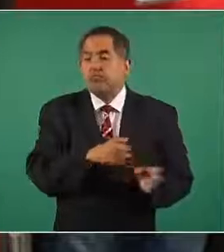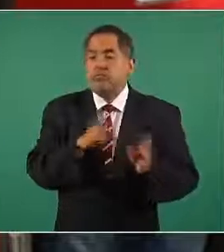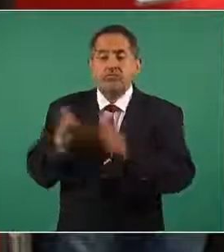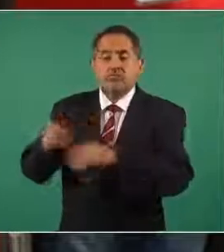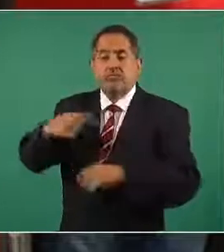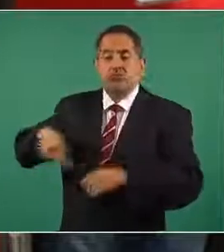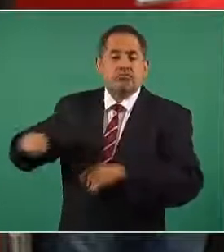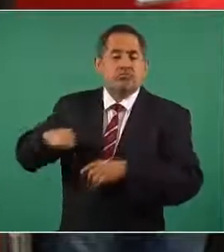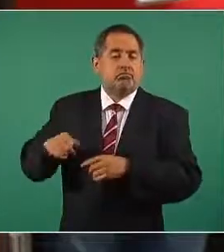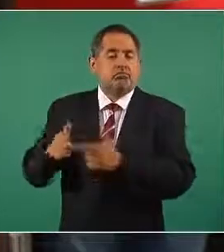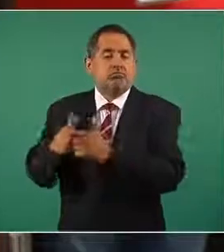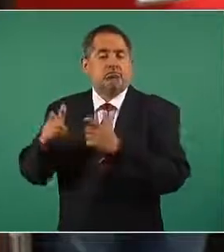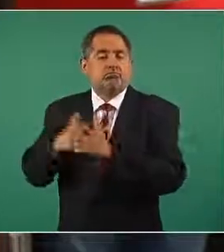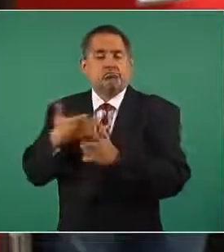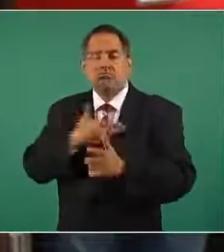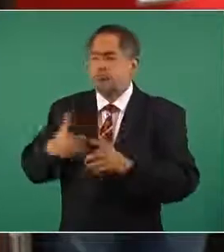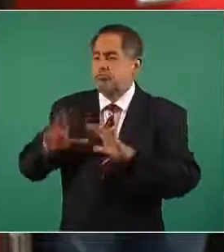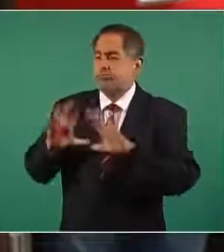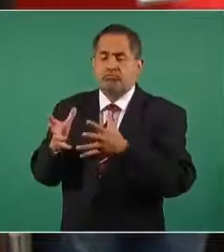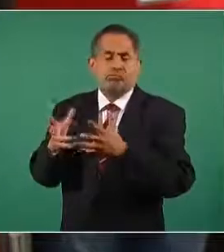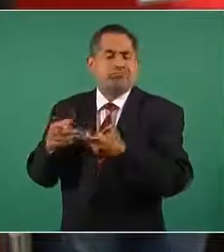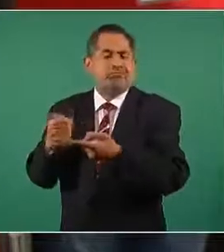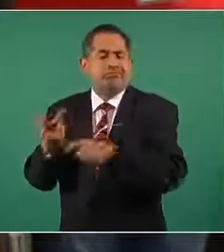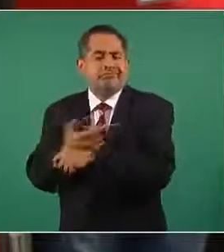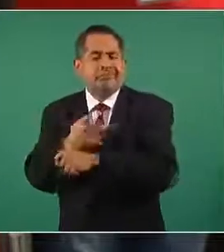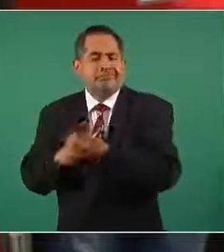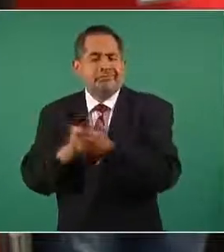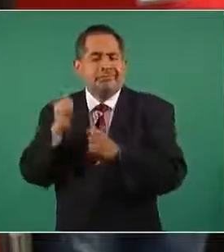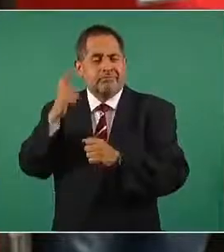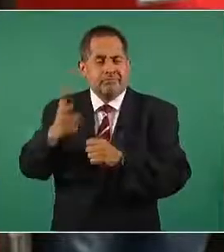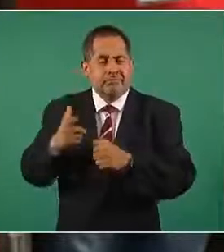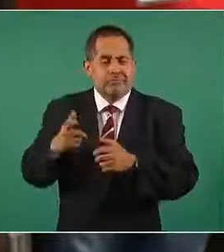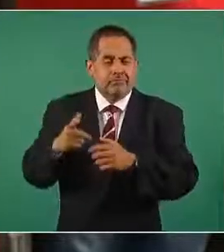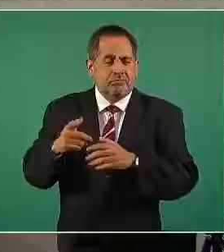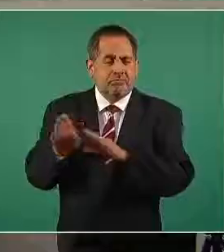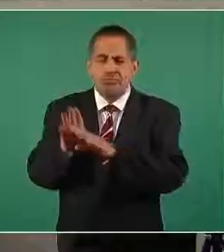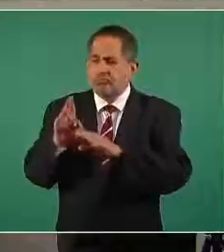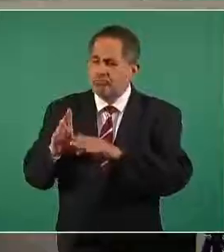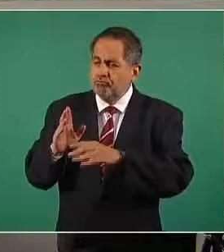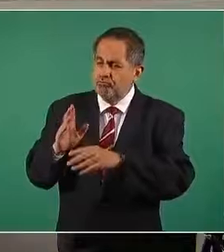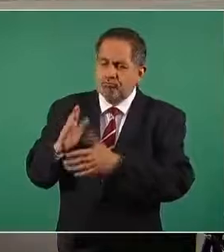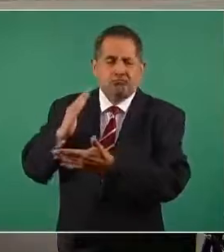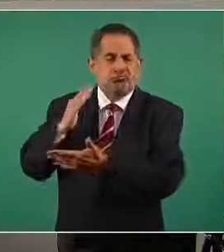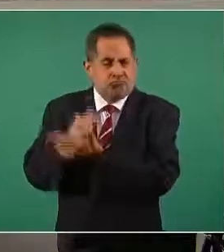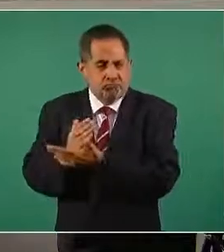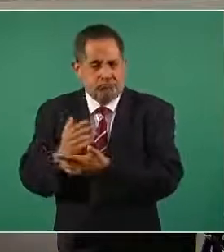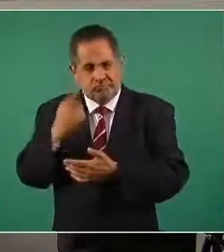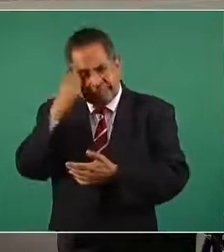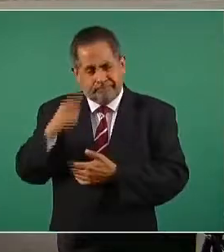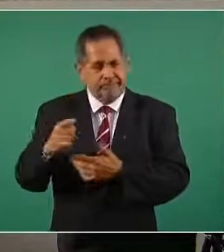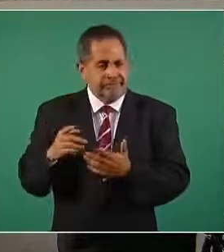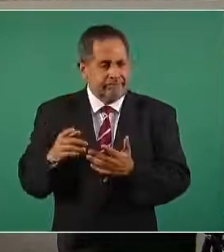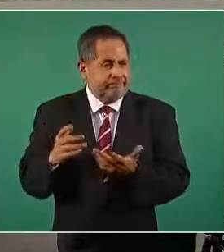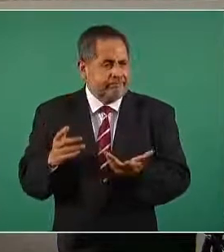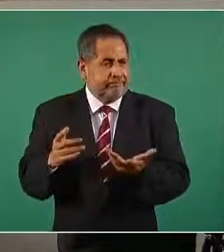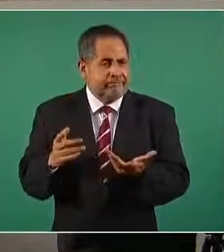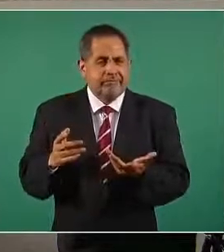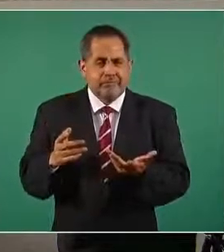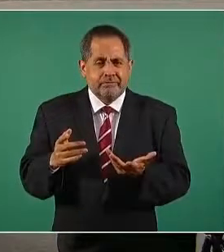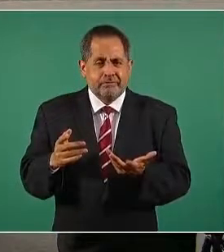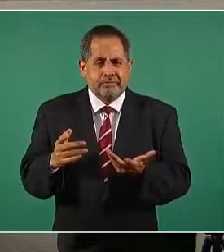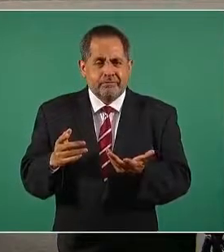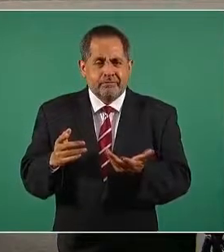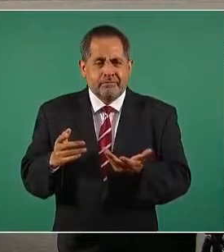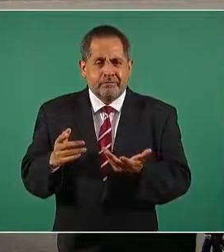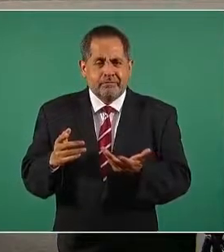usted de sexenio, que si ha encontrado alguna forma de que se pueda avanzar en este tema sin que se